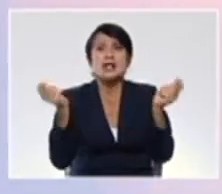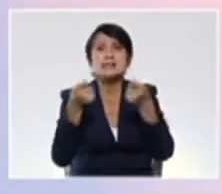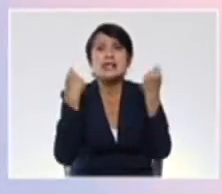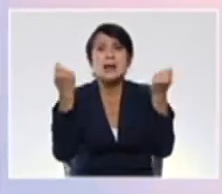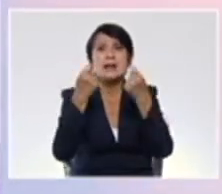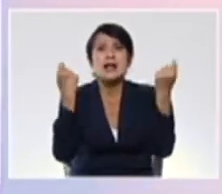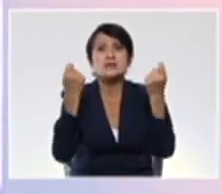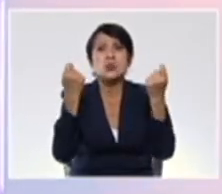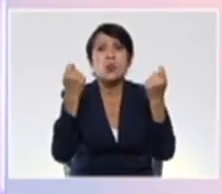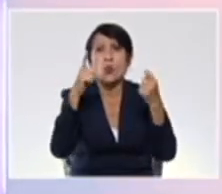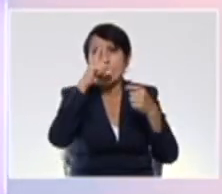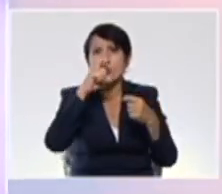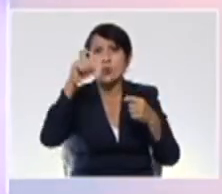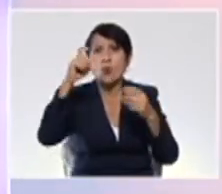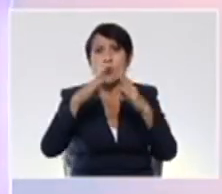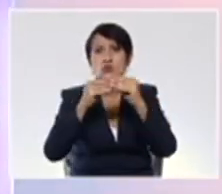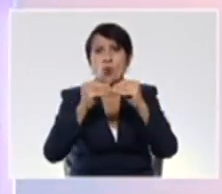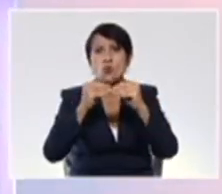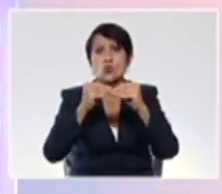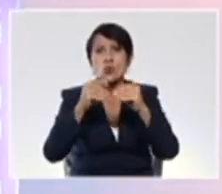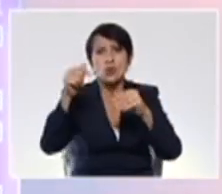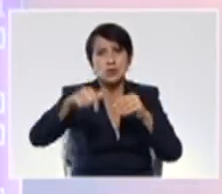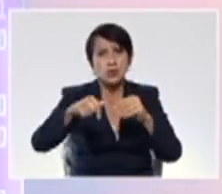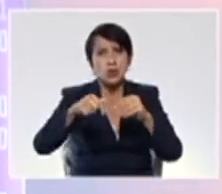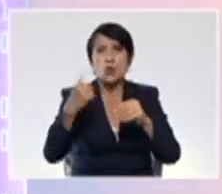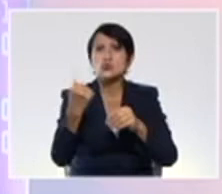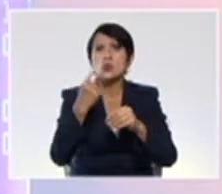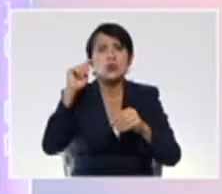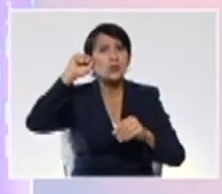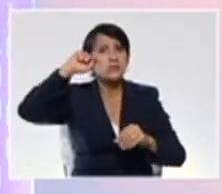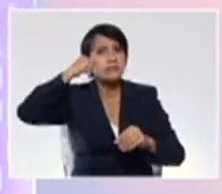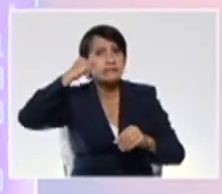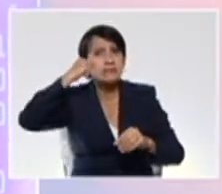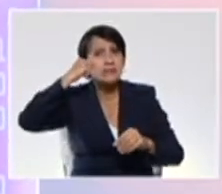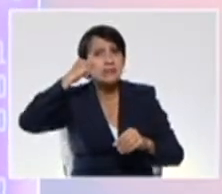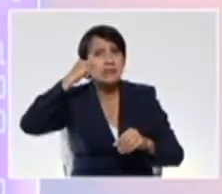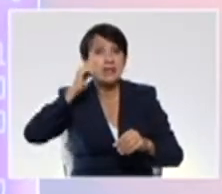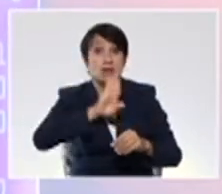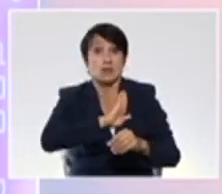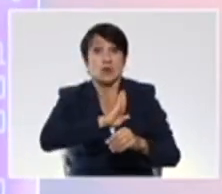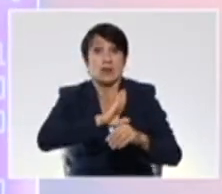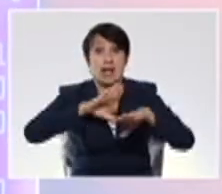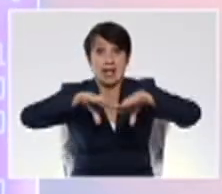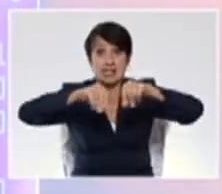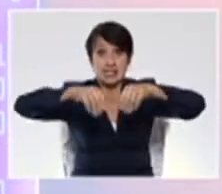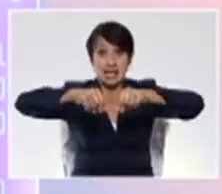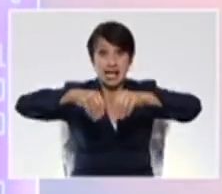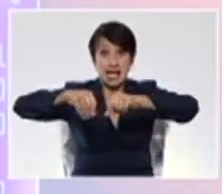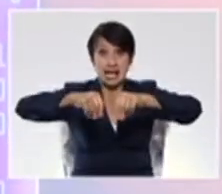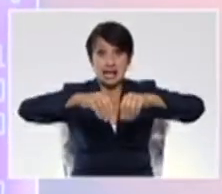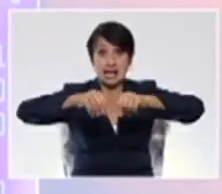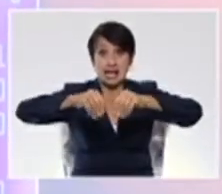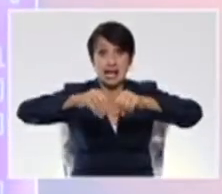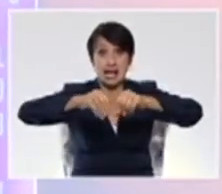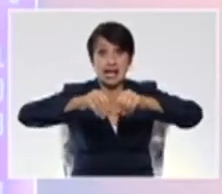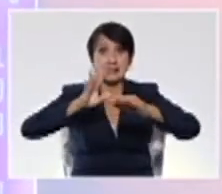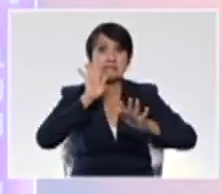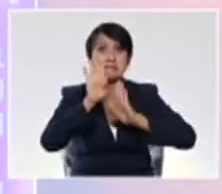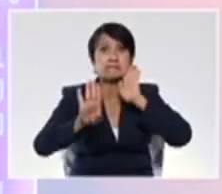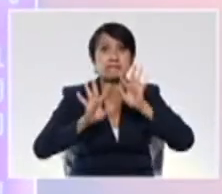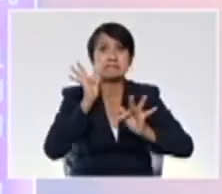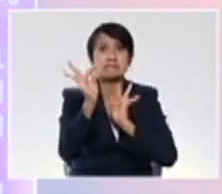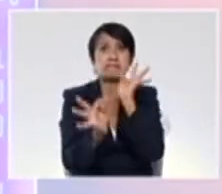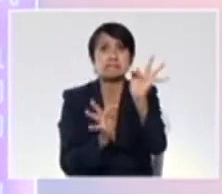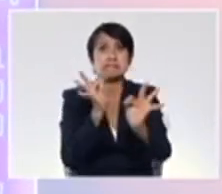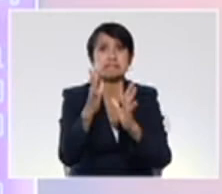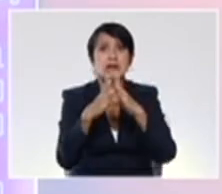celebración o en siglos venideros será solamente una conmemoración. Nuestra tierra está siendo seriamente contaminada,